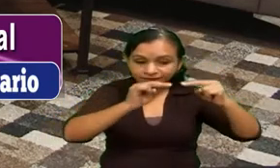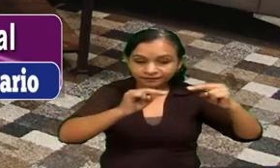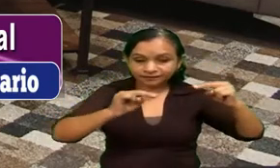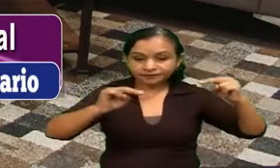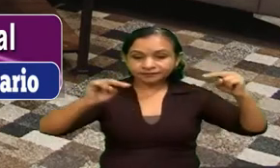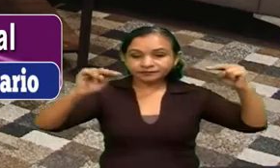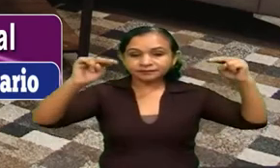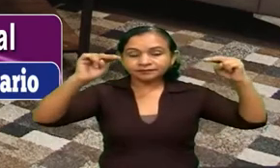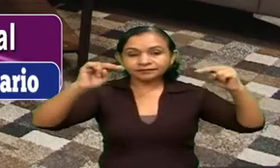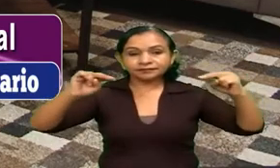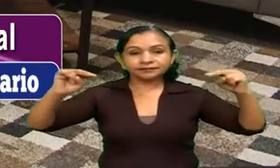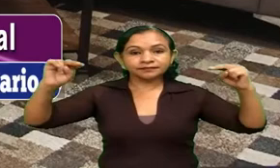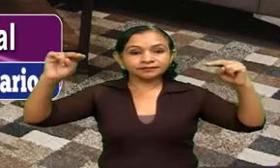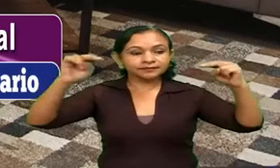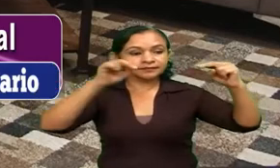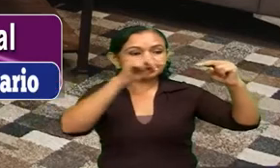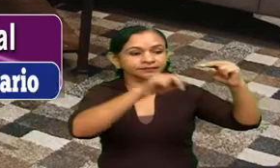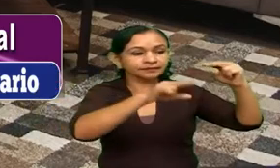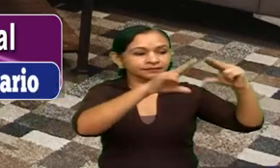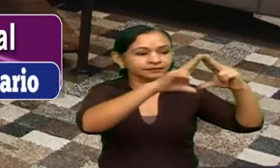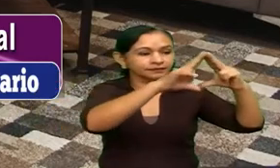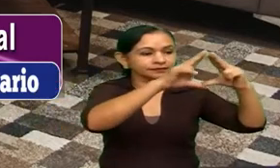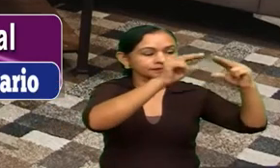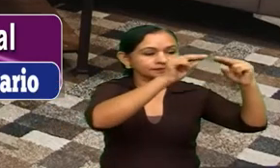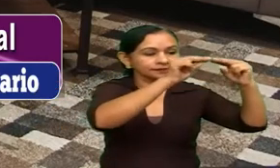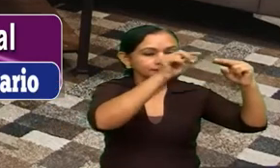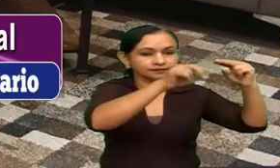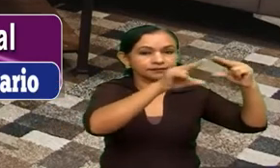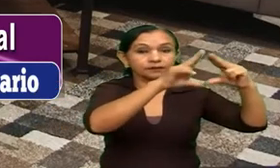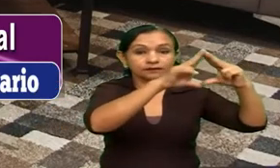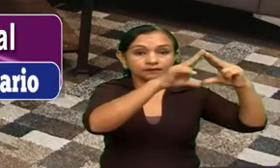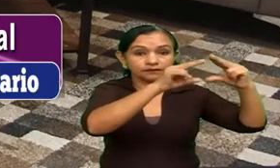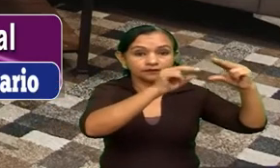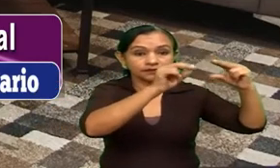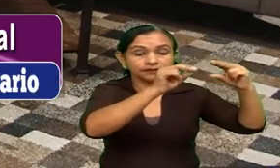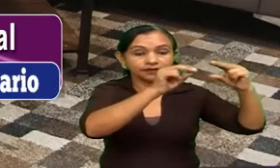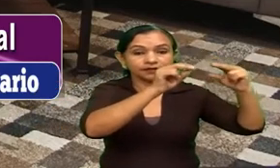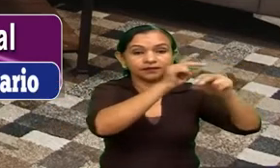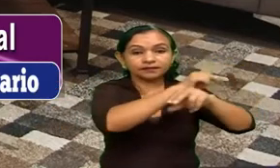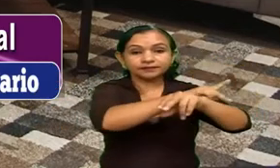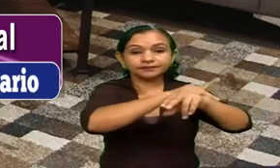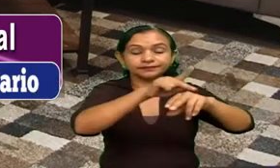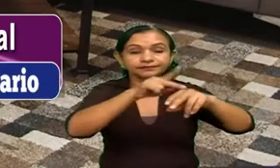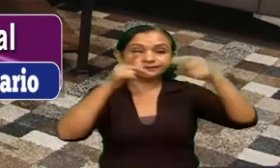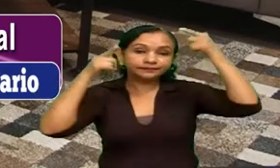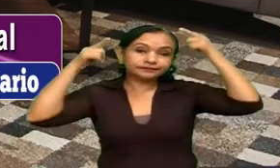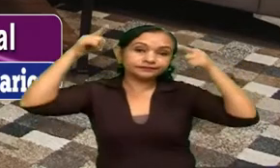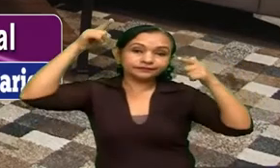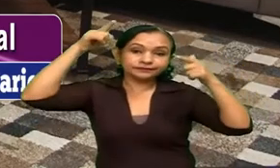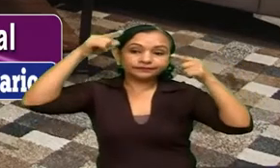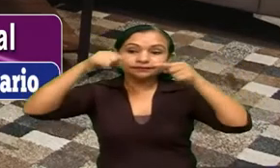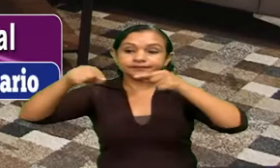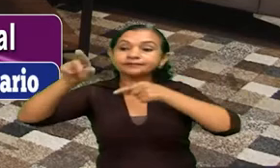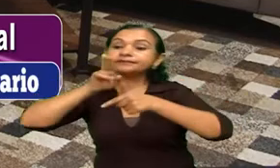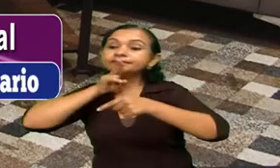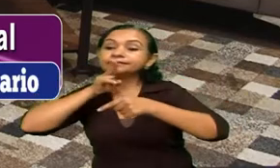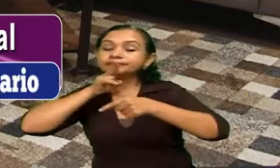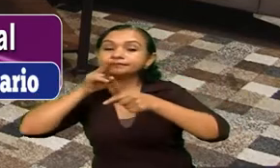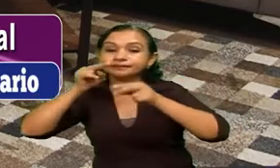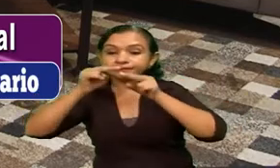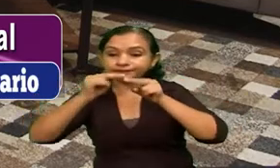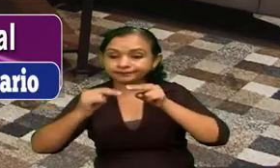la línea que va de Nicaragua, de la parte de Puerto Sandino a Honduras,